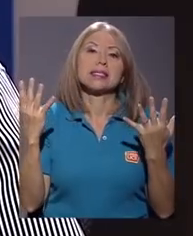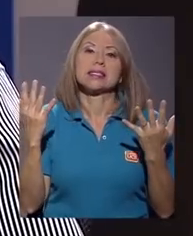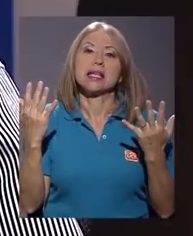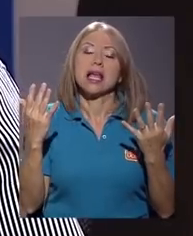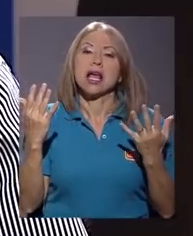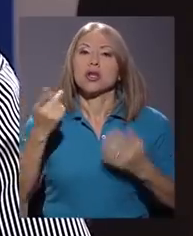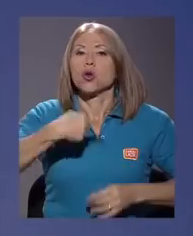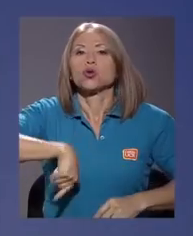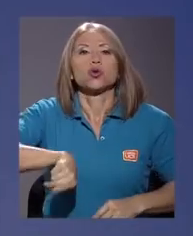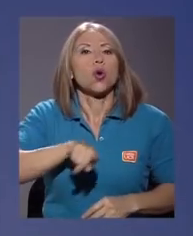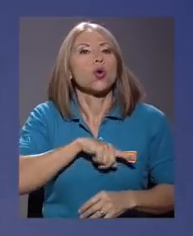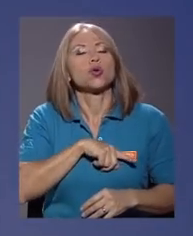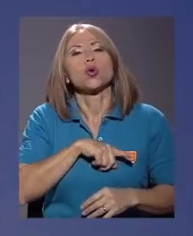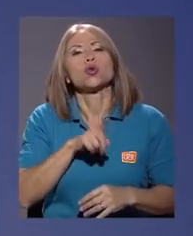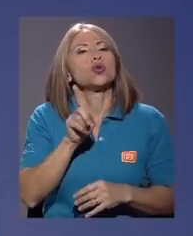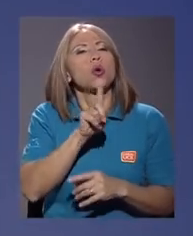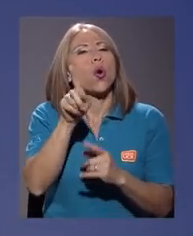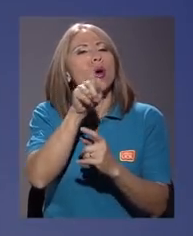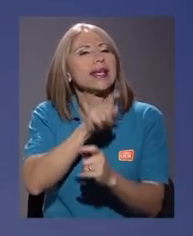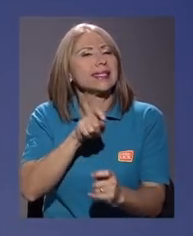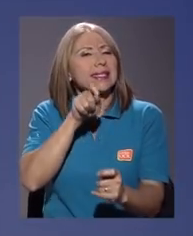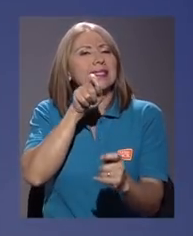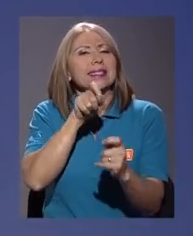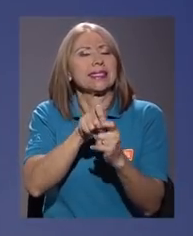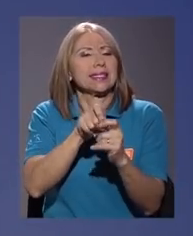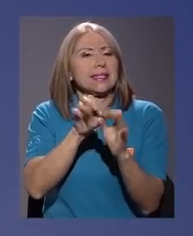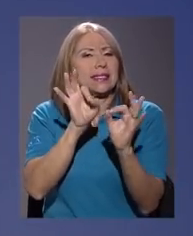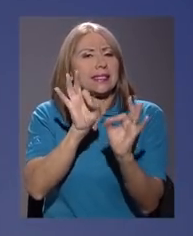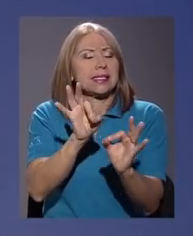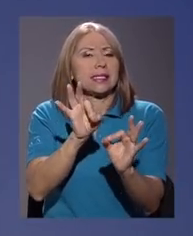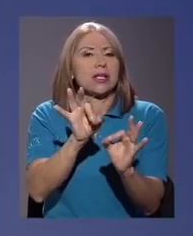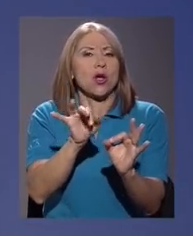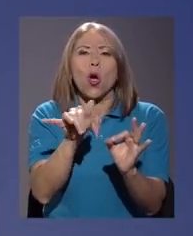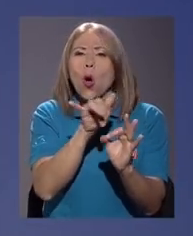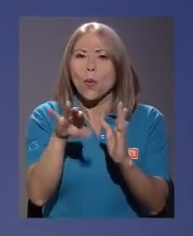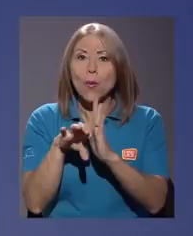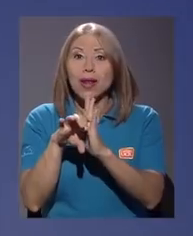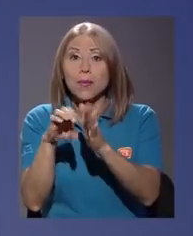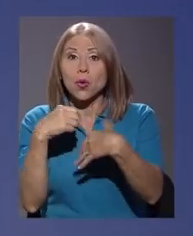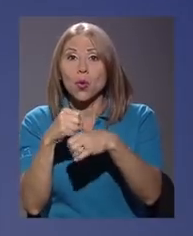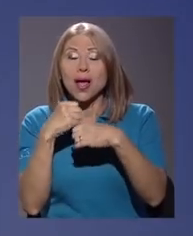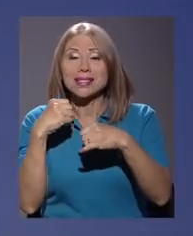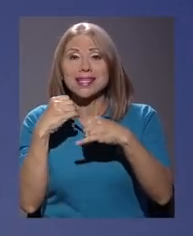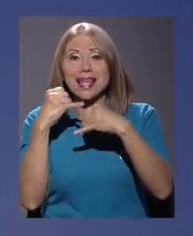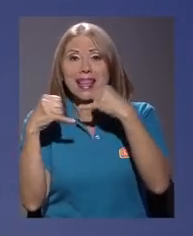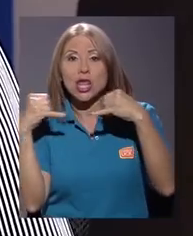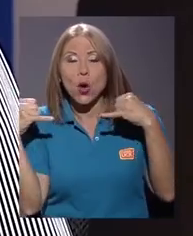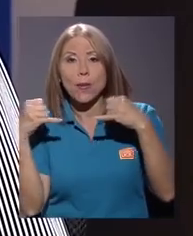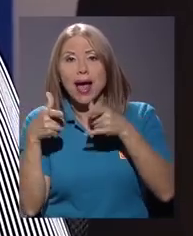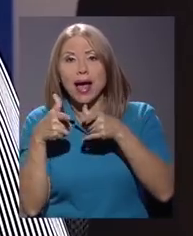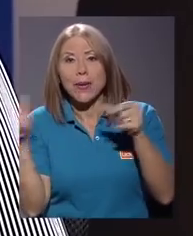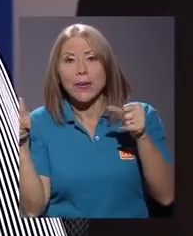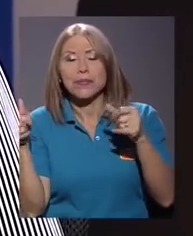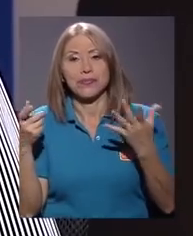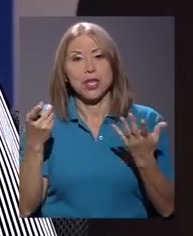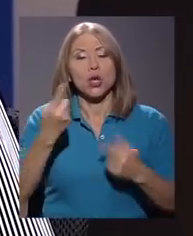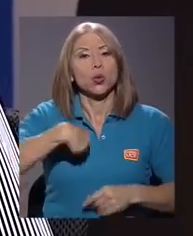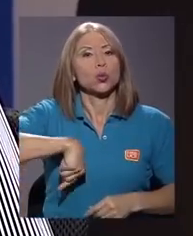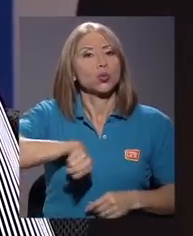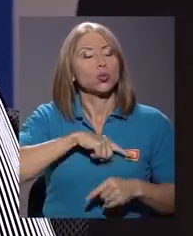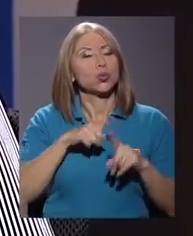no las definimos con etiquetas tan puntuales como como como el idioma eh utilizamos